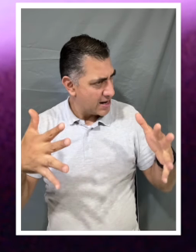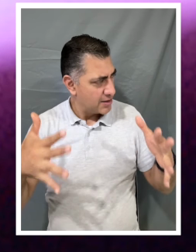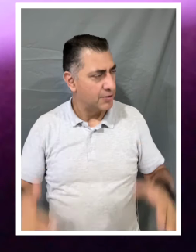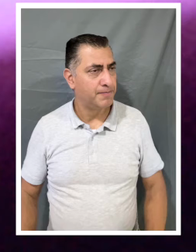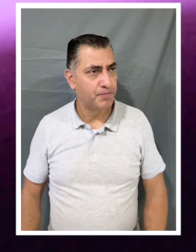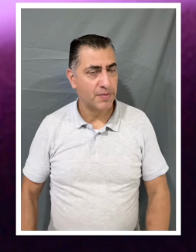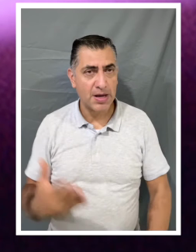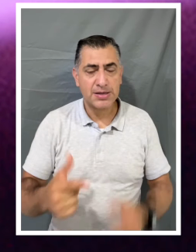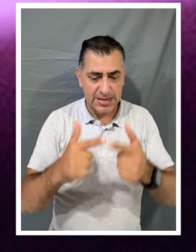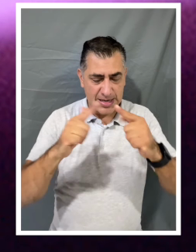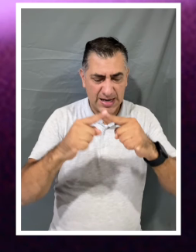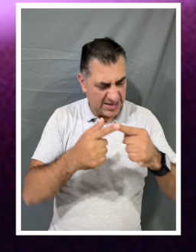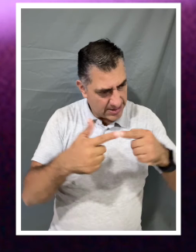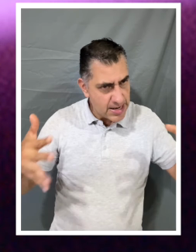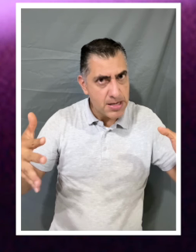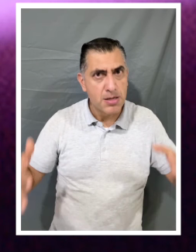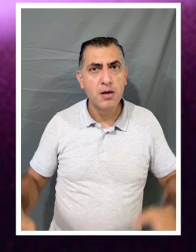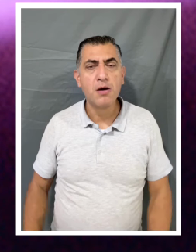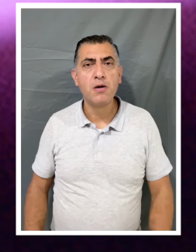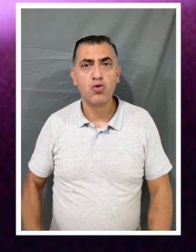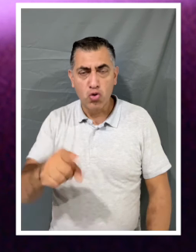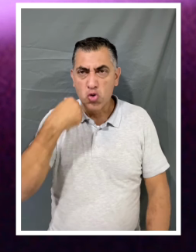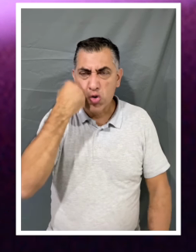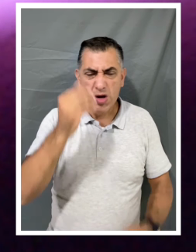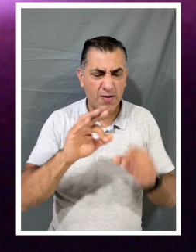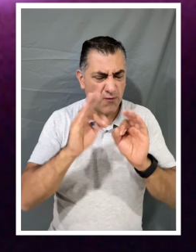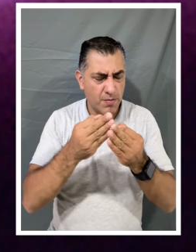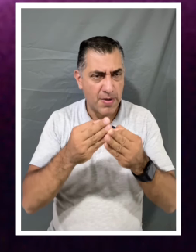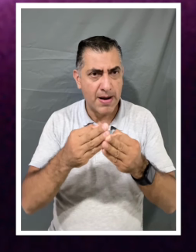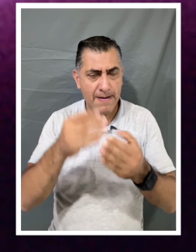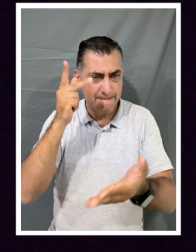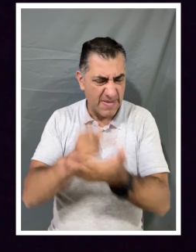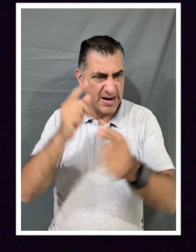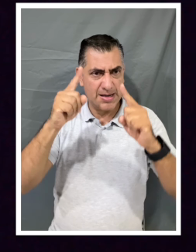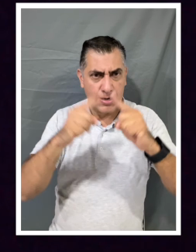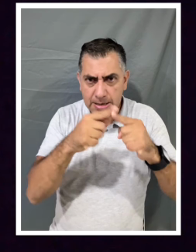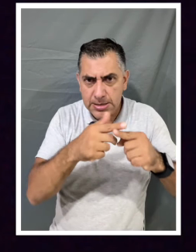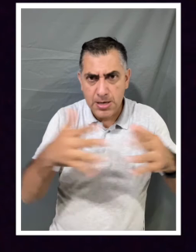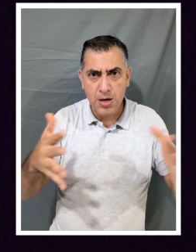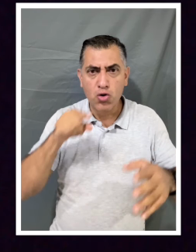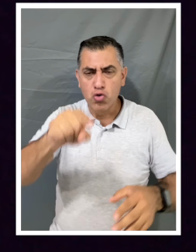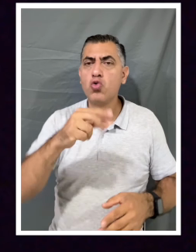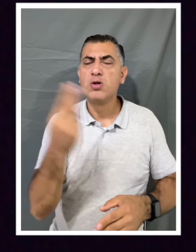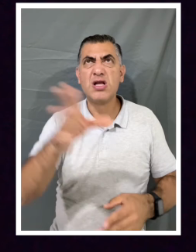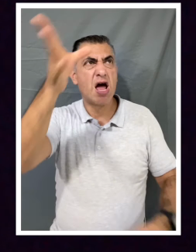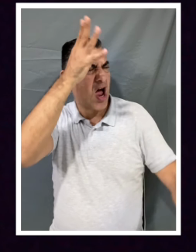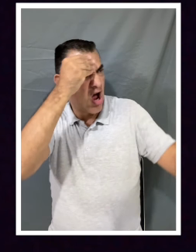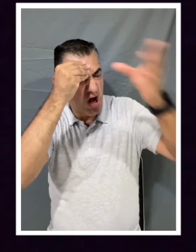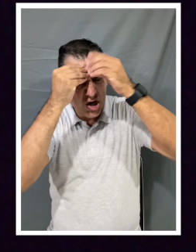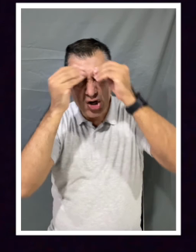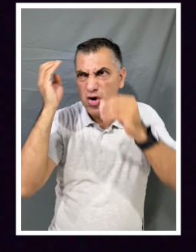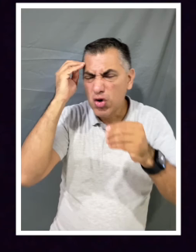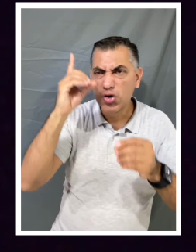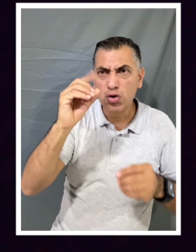de construir una iglesia Grand grandiosa si quieres tú formar parte de una iglesia grandiosa necesitas aprender